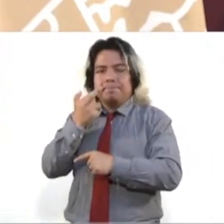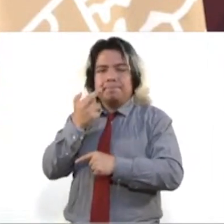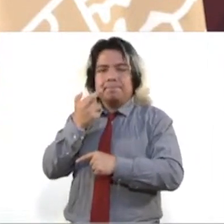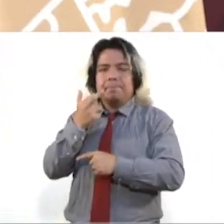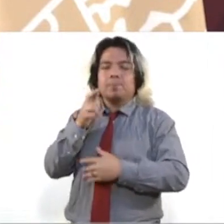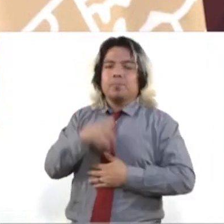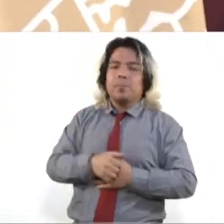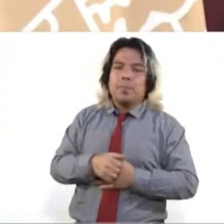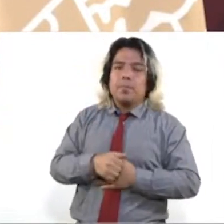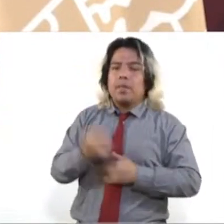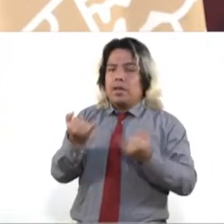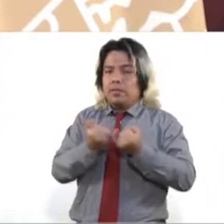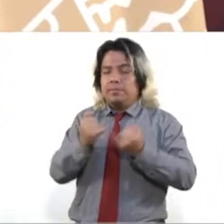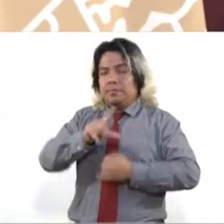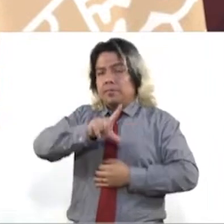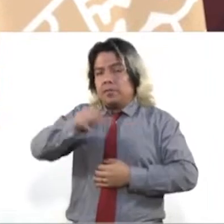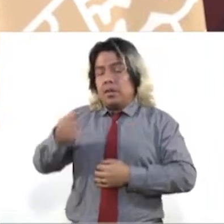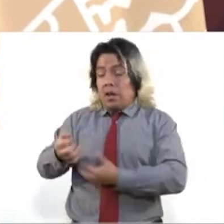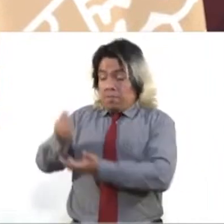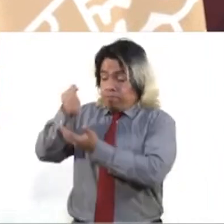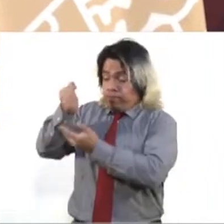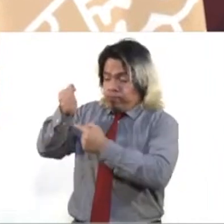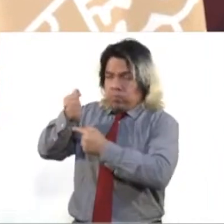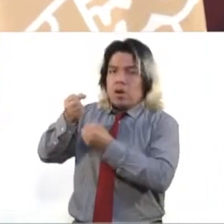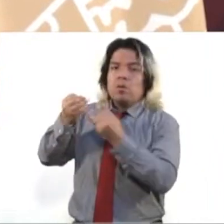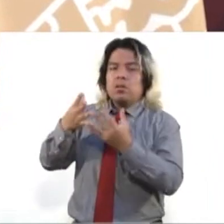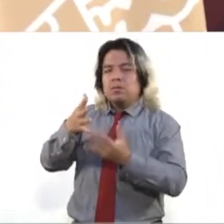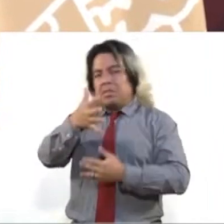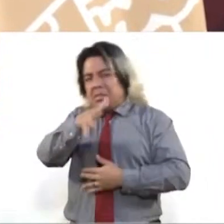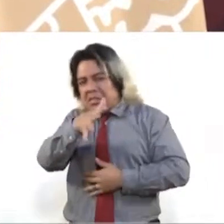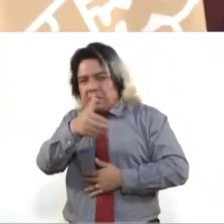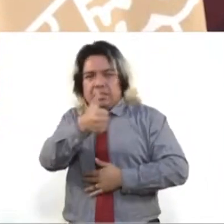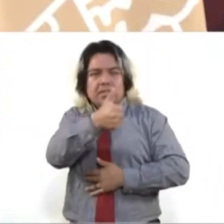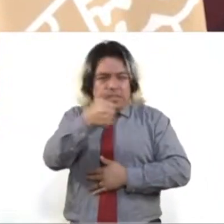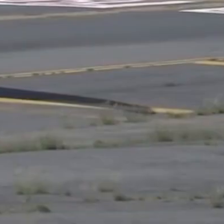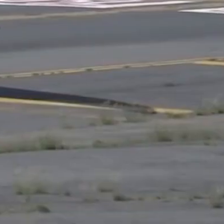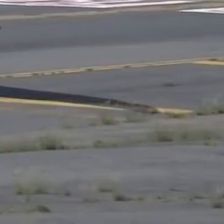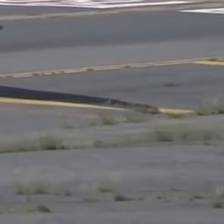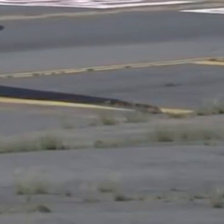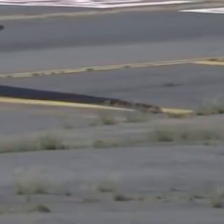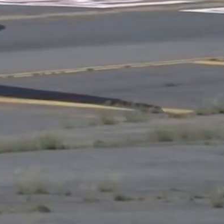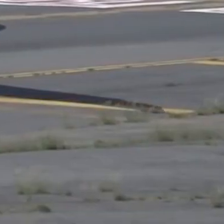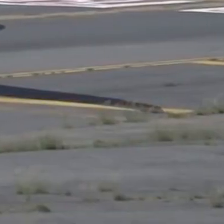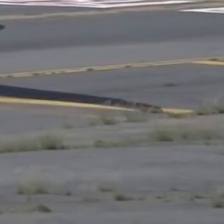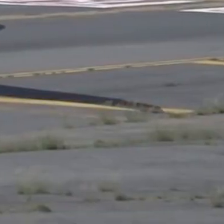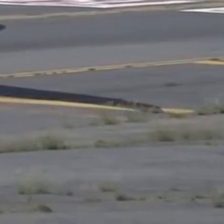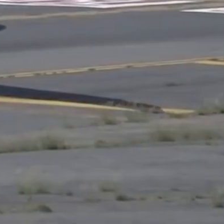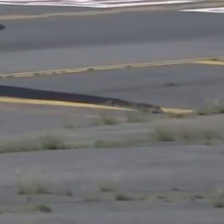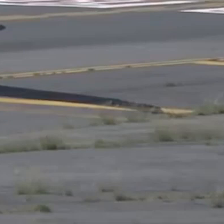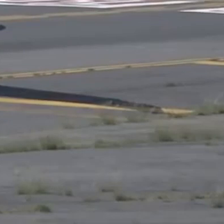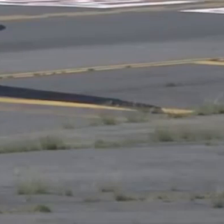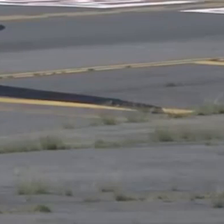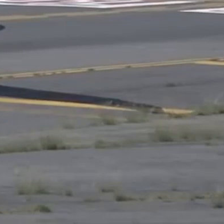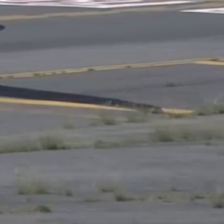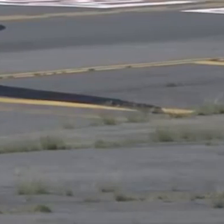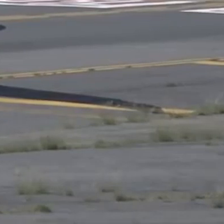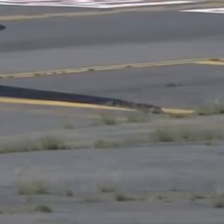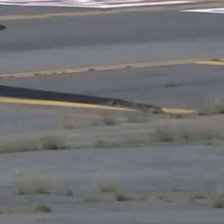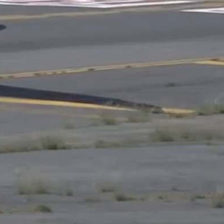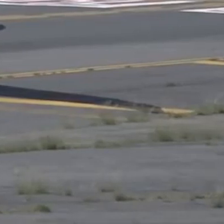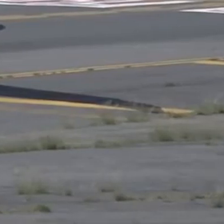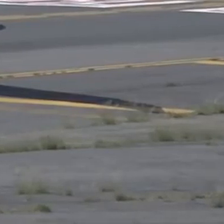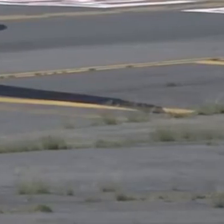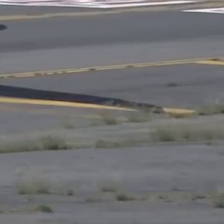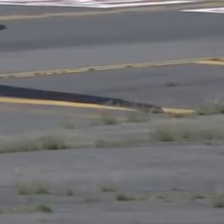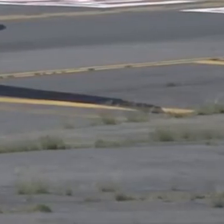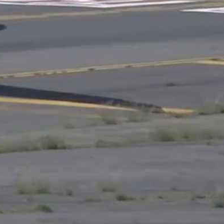Entonces, ya se va a determinar exactamente el monto, pero ronda alrededor de los 600 millones. La funcionaria señaló que el estudio se está terminando